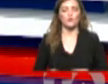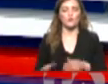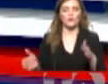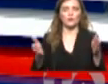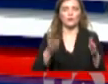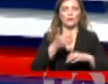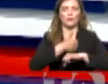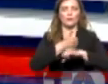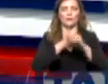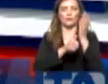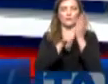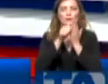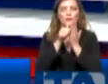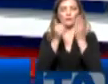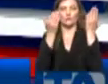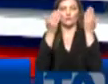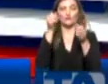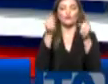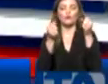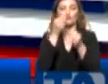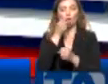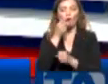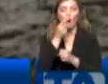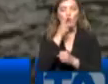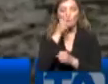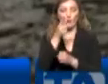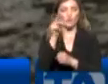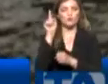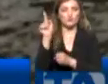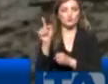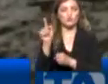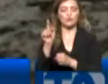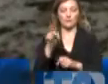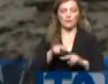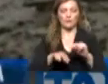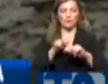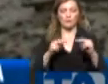Autoridades del Ministerio de Transporte y Obras Públicas anunciaron el montaje de un puente